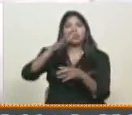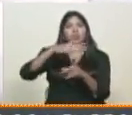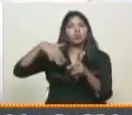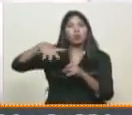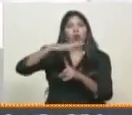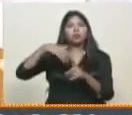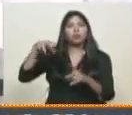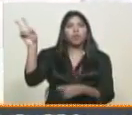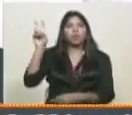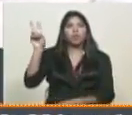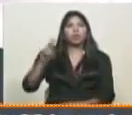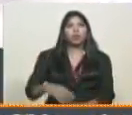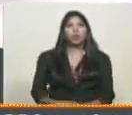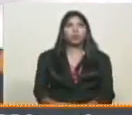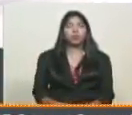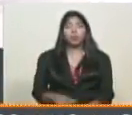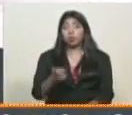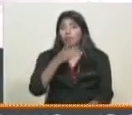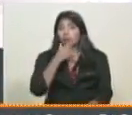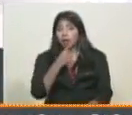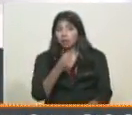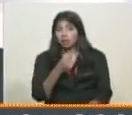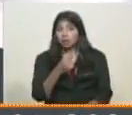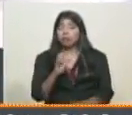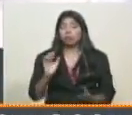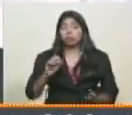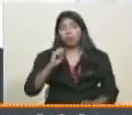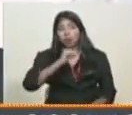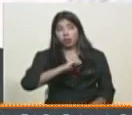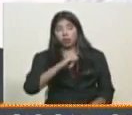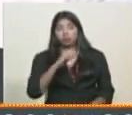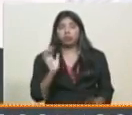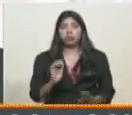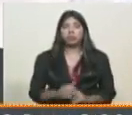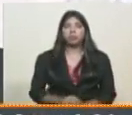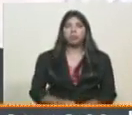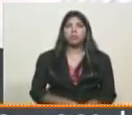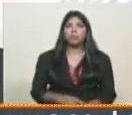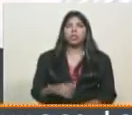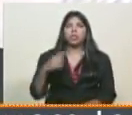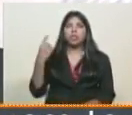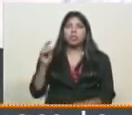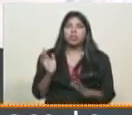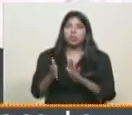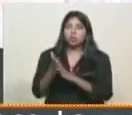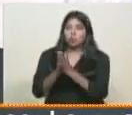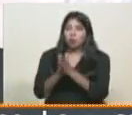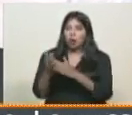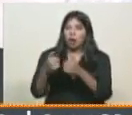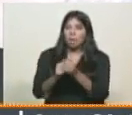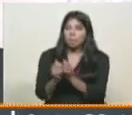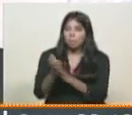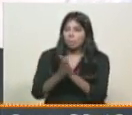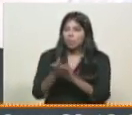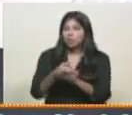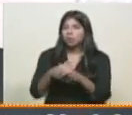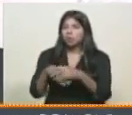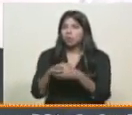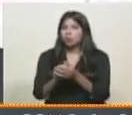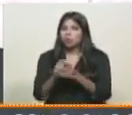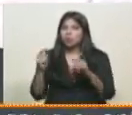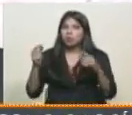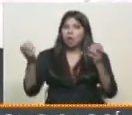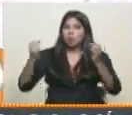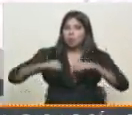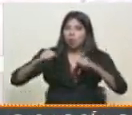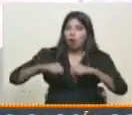la tiene fácil de hecho en absoluto y de hecho los grandes medios de comunicación están articulados para generar esta imagen sobre venezuela y mostrar la idea